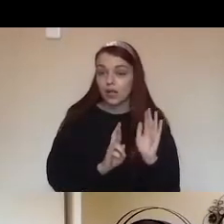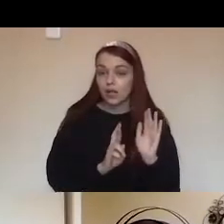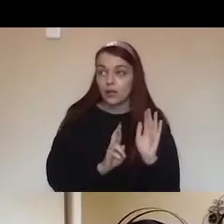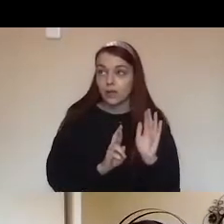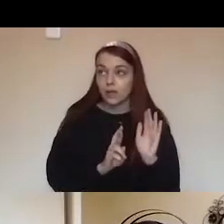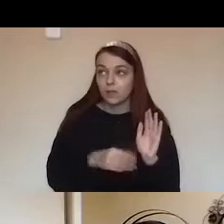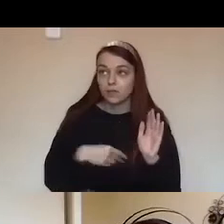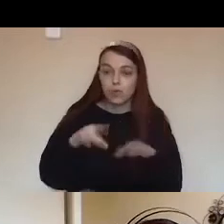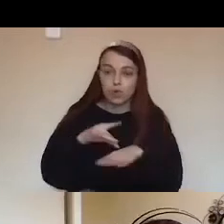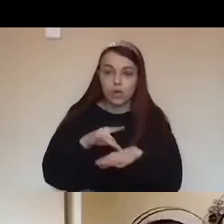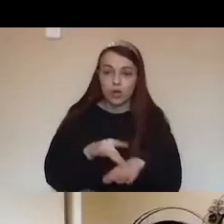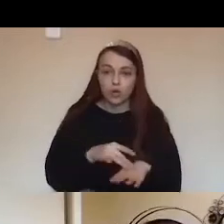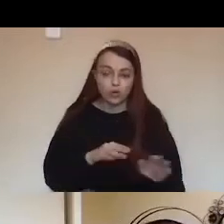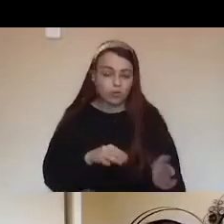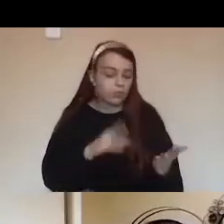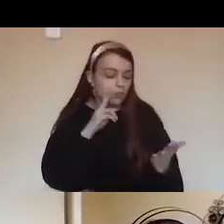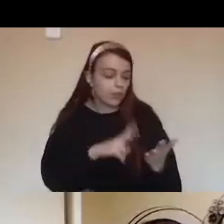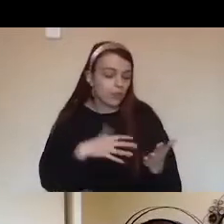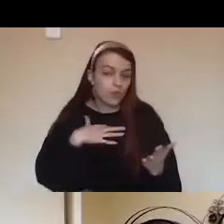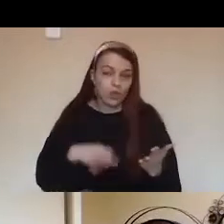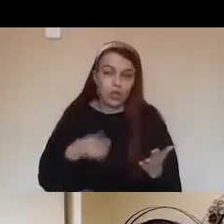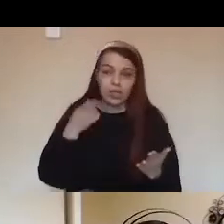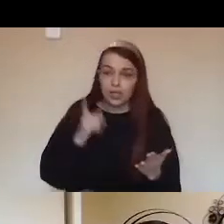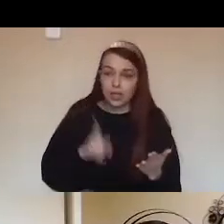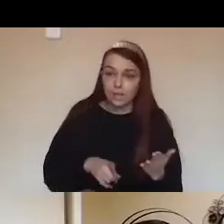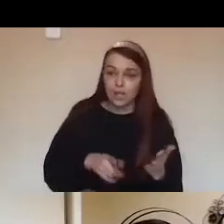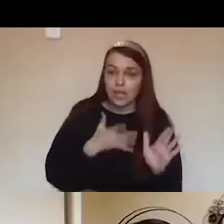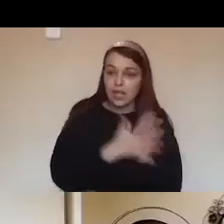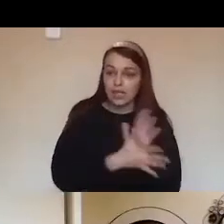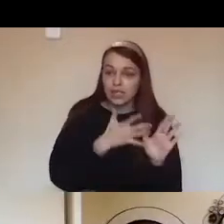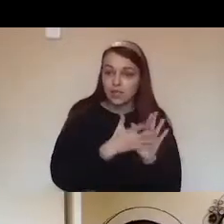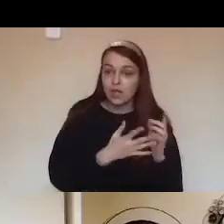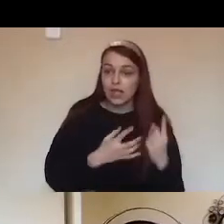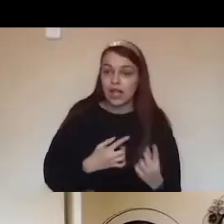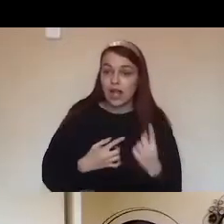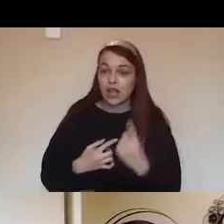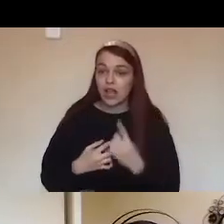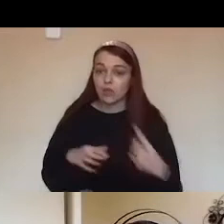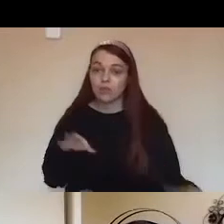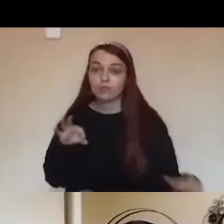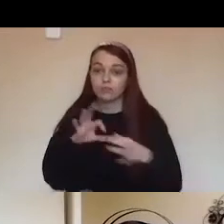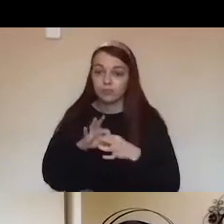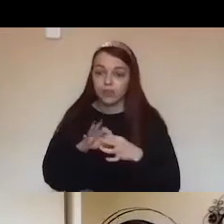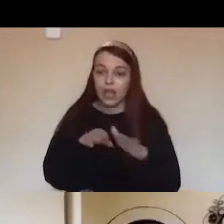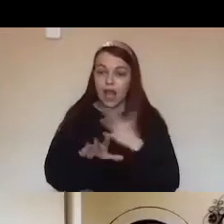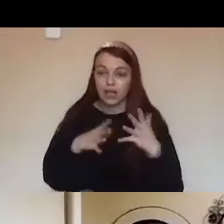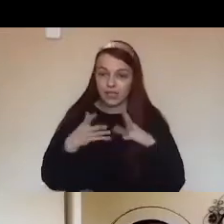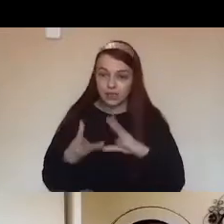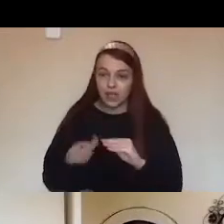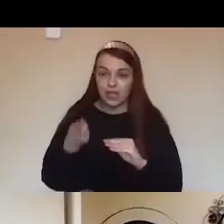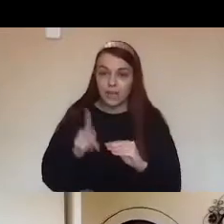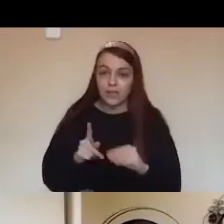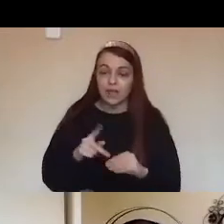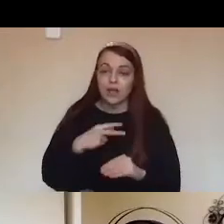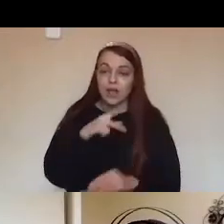del recorrido. Y asociado también a cada una de estas descripciones hay una descripción de accesibilidad y también una audioguía.